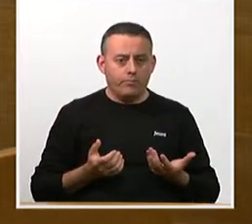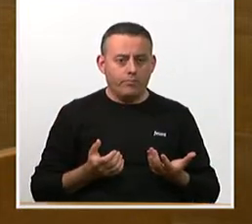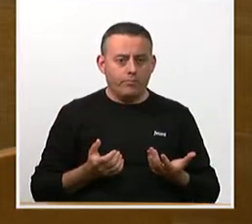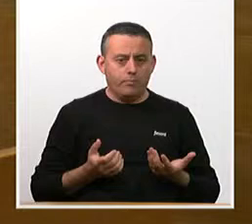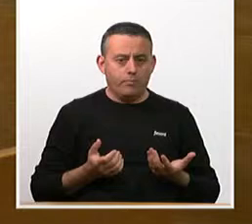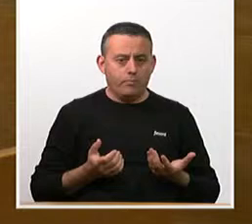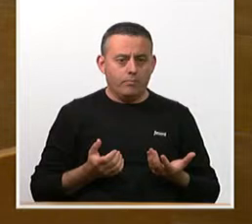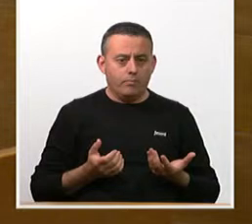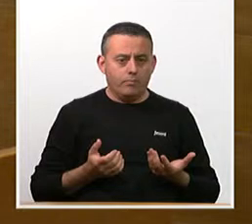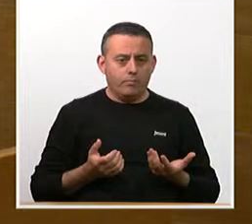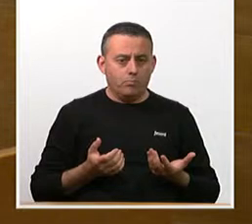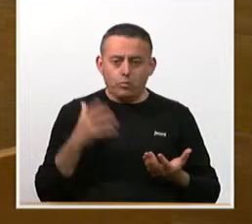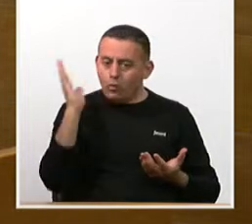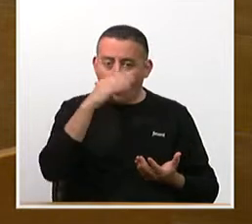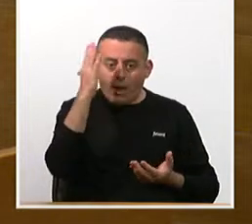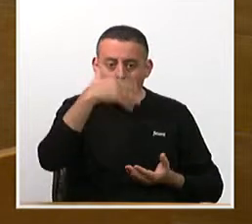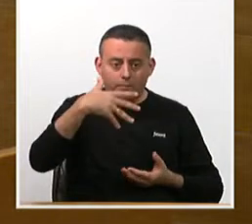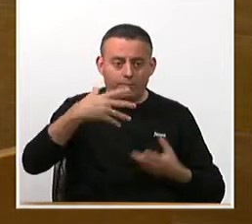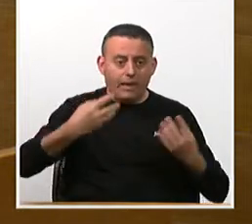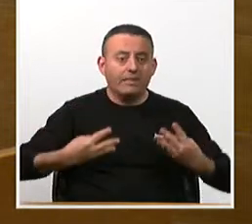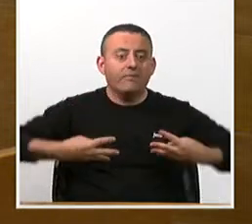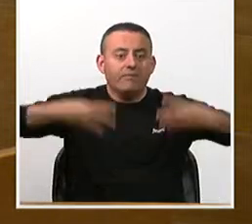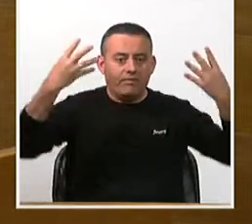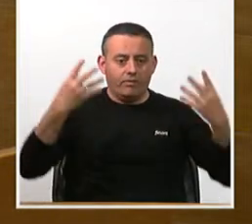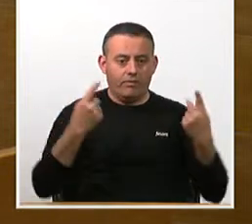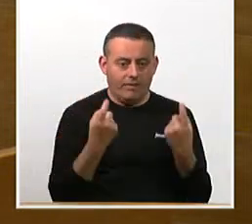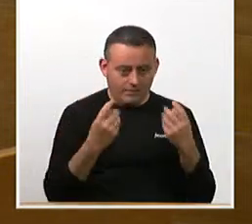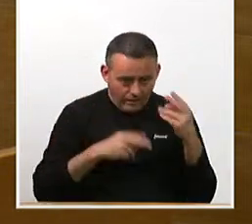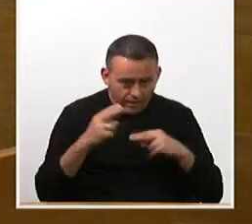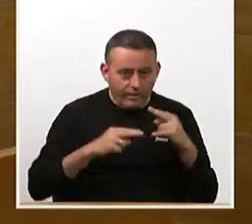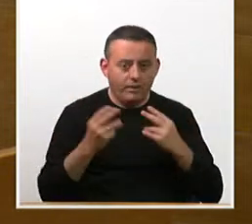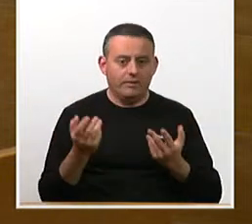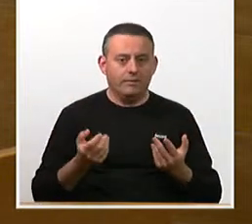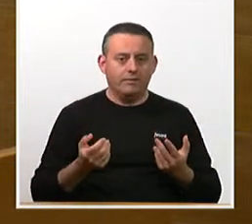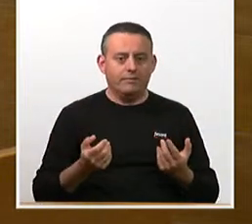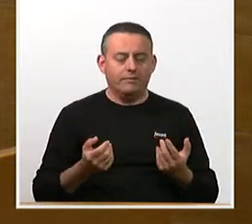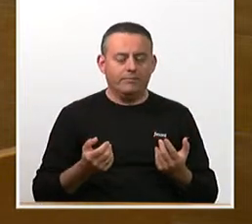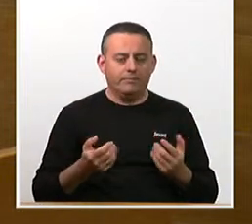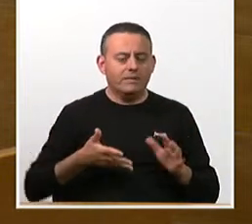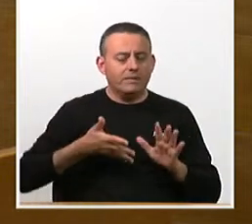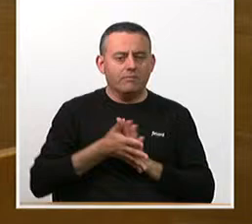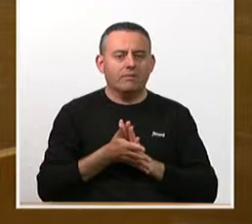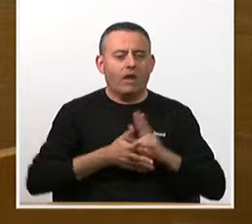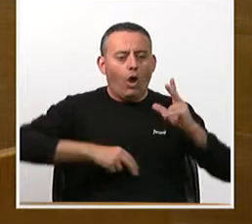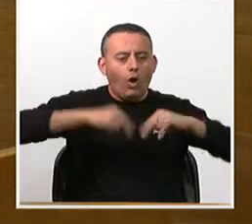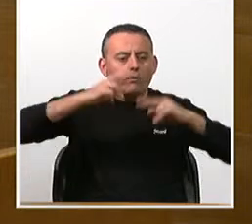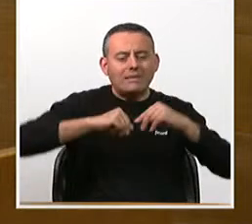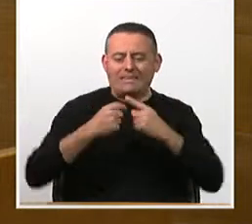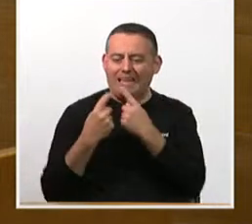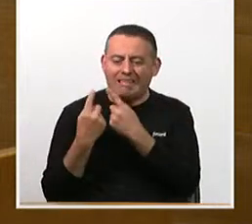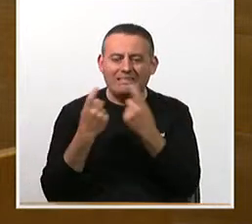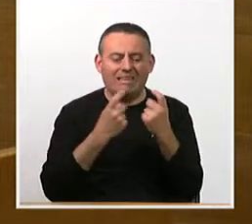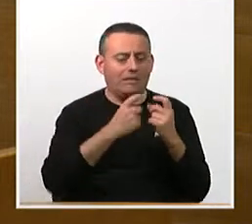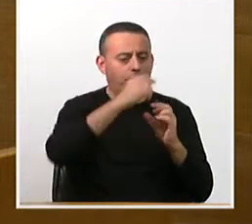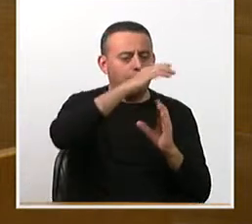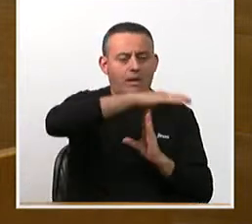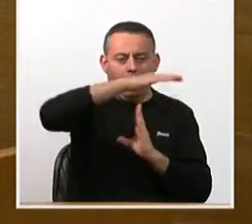cuñ son ex que representa la paraliz dees necesar a repetir